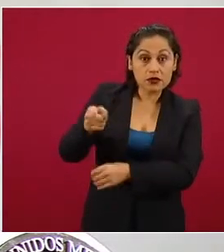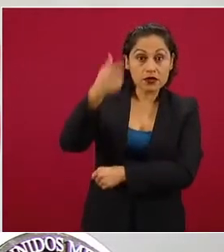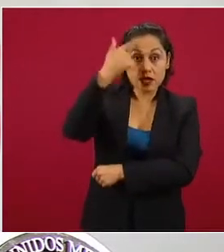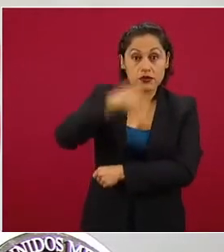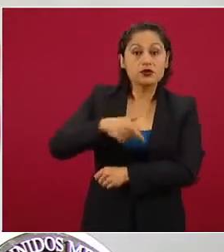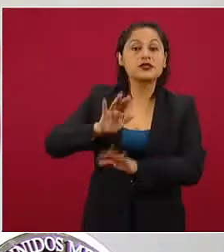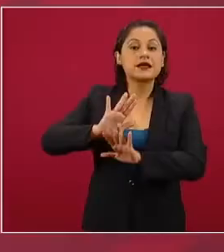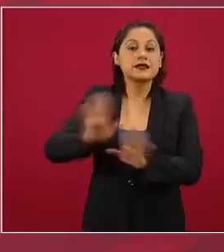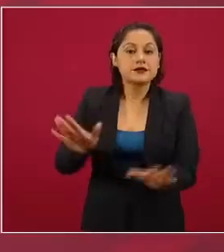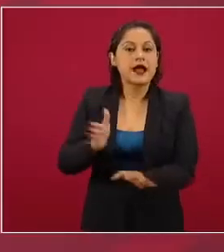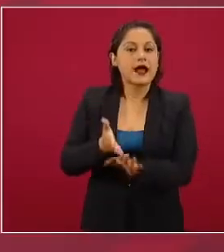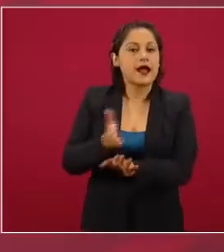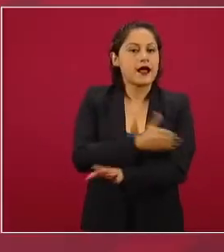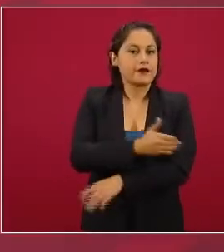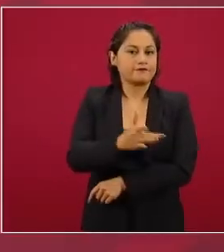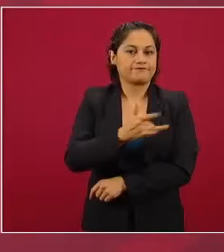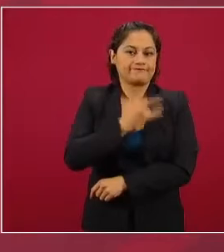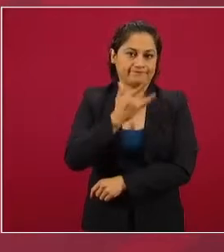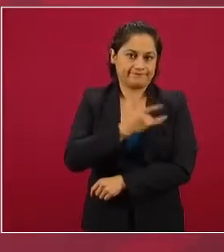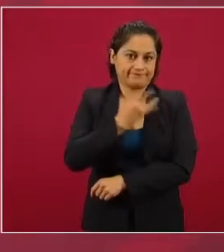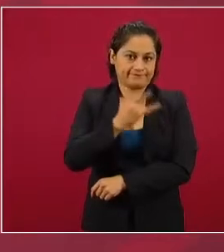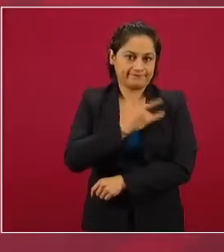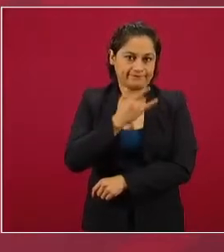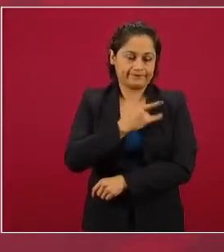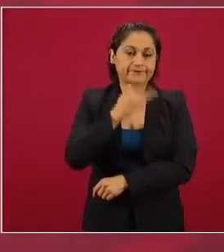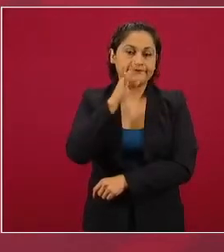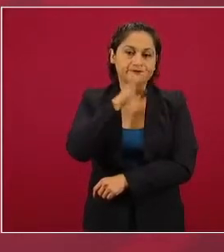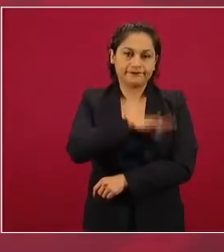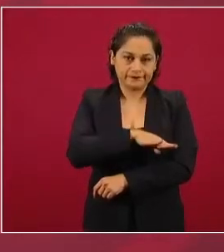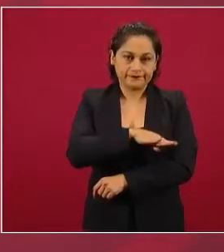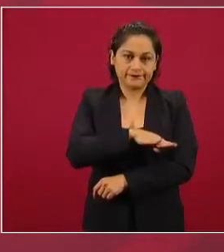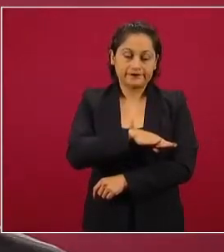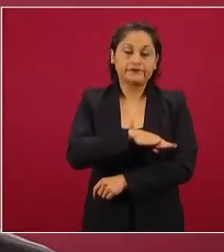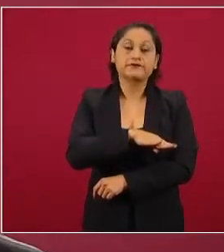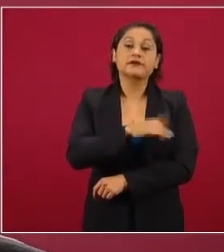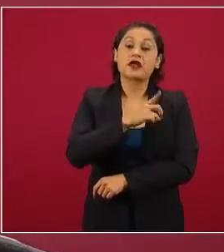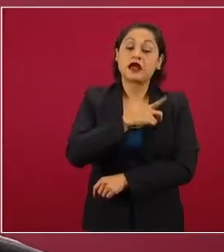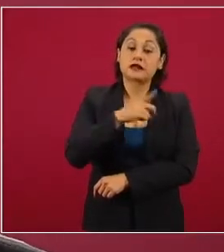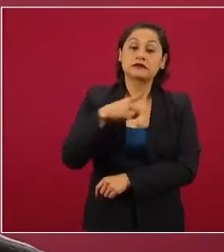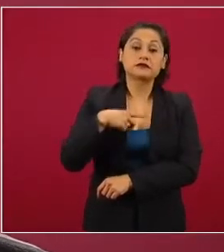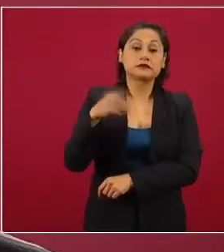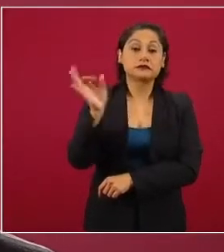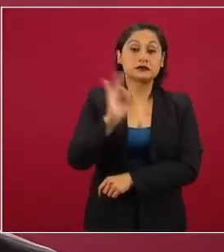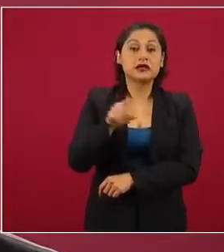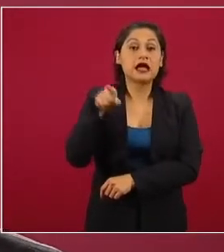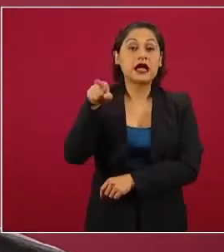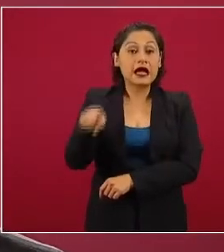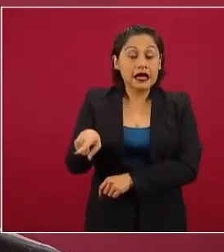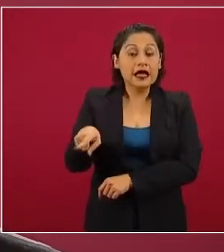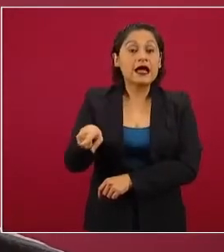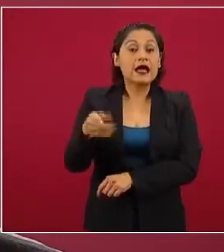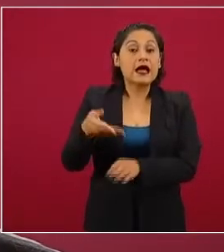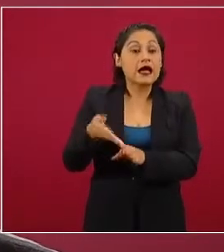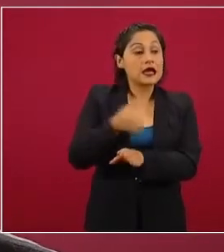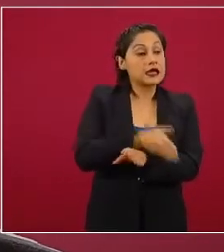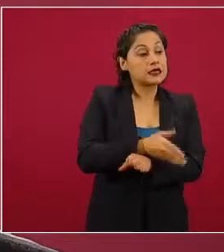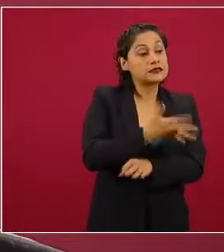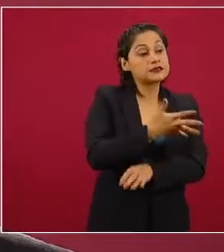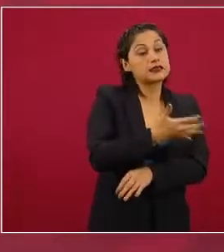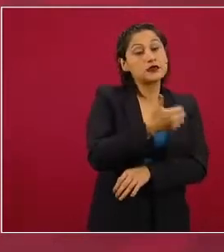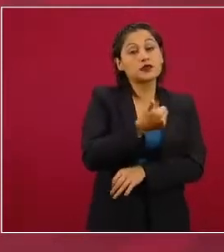síntomas. Por lo tanto, al menos 5 a 6 días anteriores a la sesión es cuando se